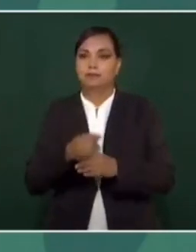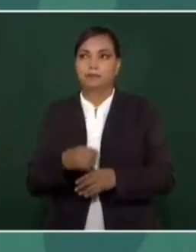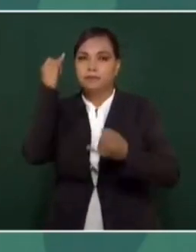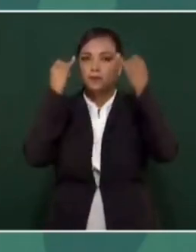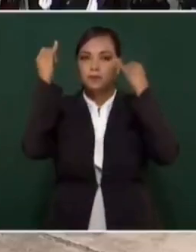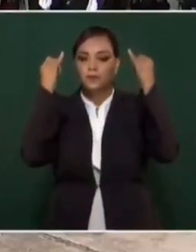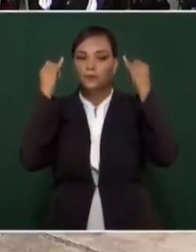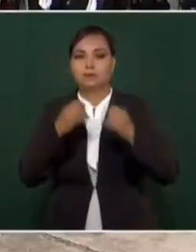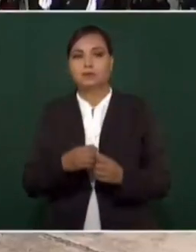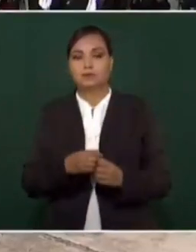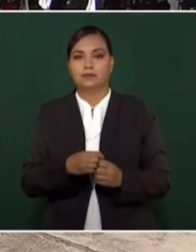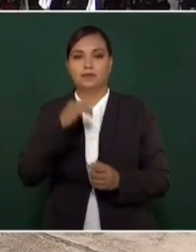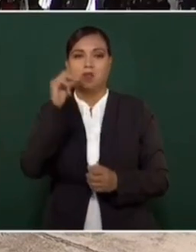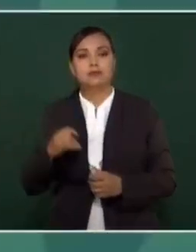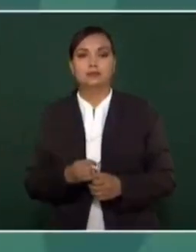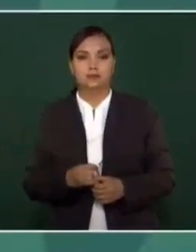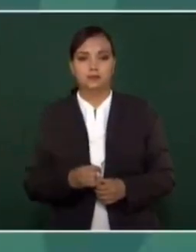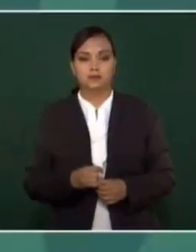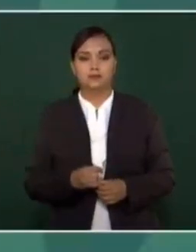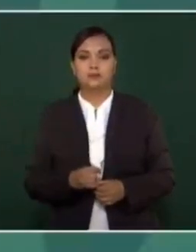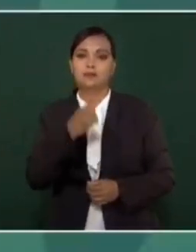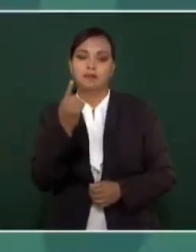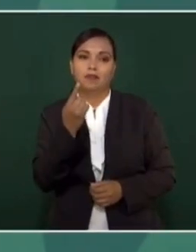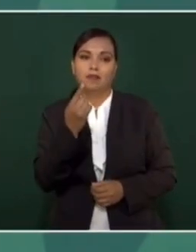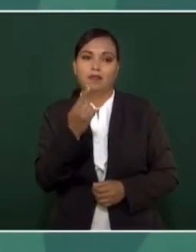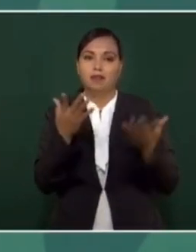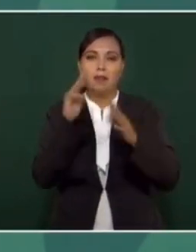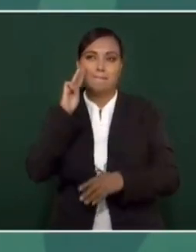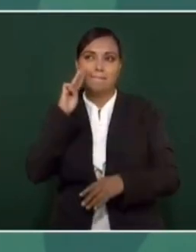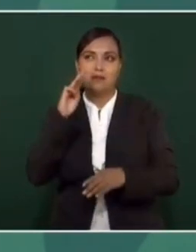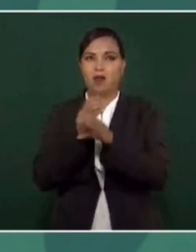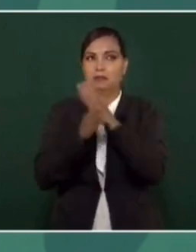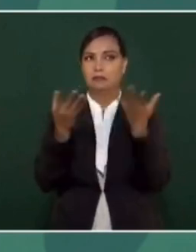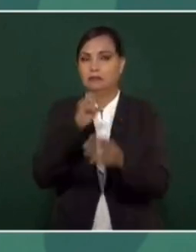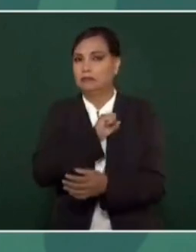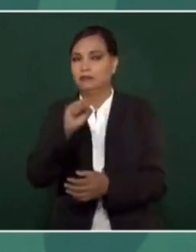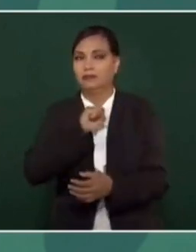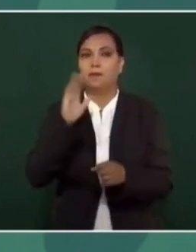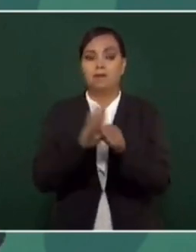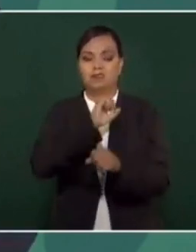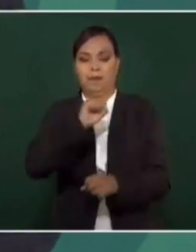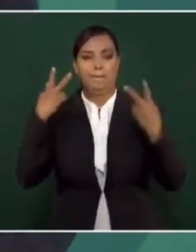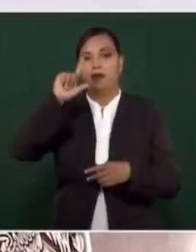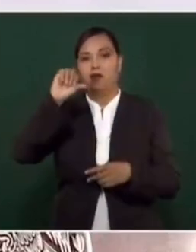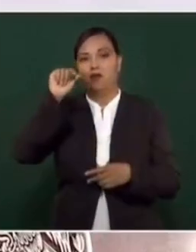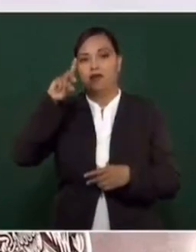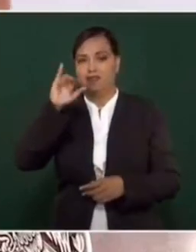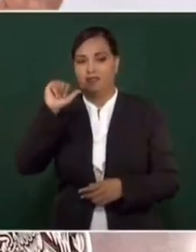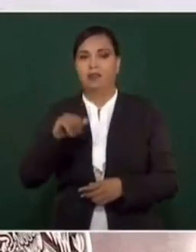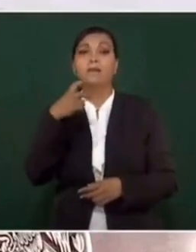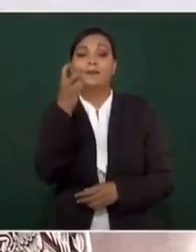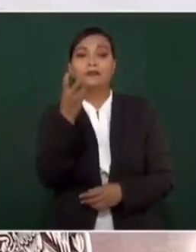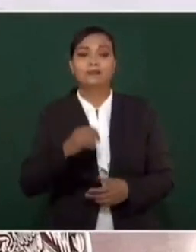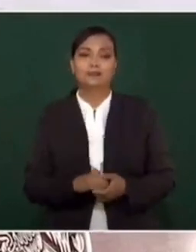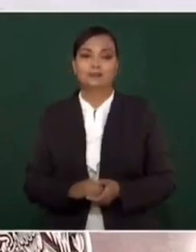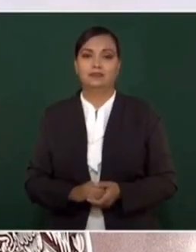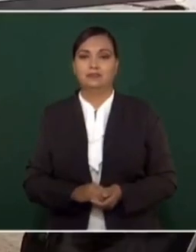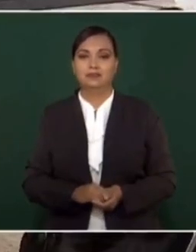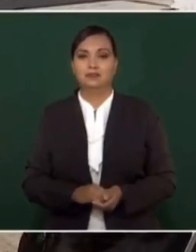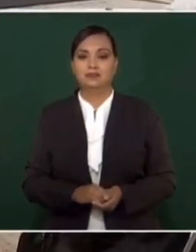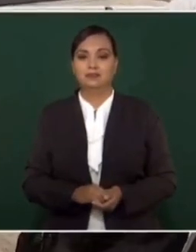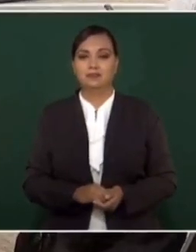más, ni duermen viendo qué maldad van a hacer. Son malos de Malolandia. Entonces, por eso,